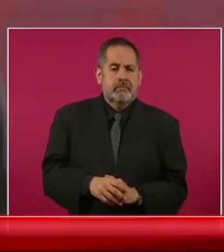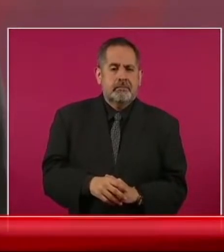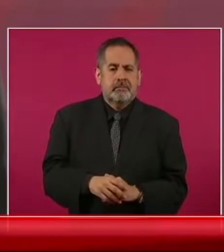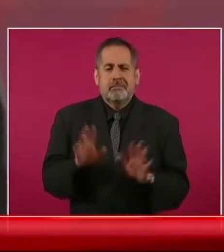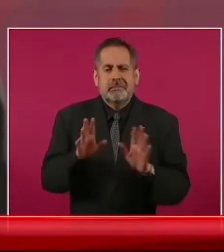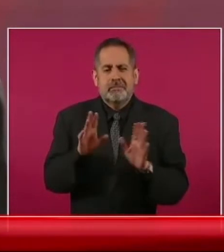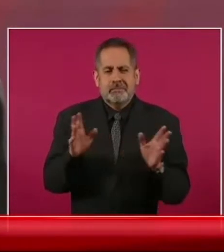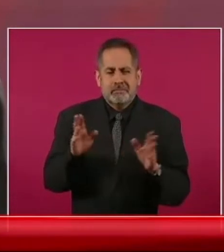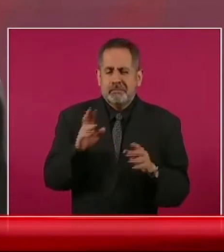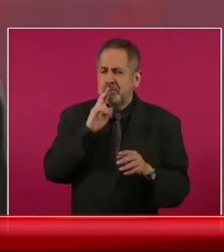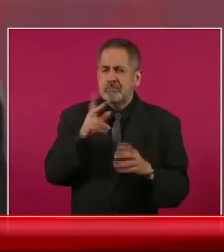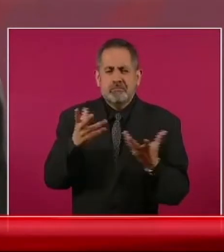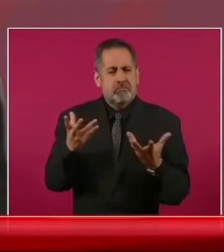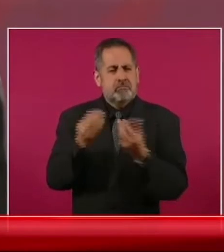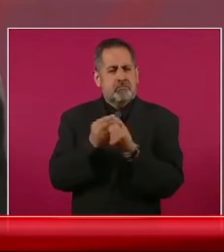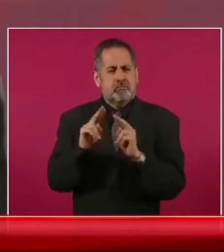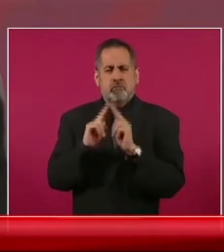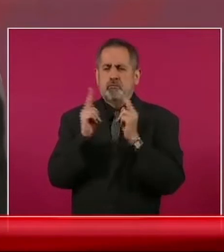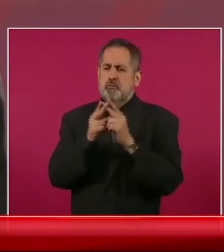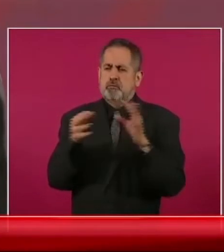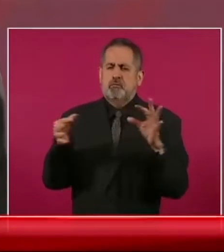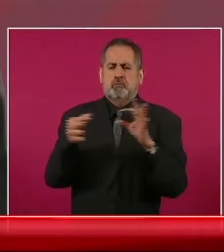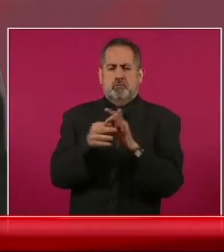hay que buscar la unidad.